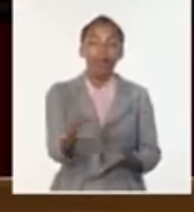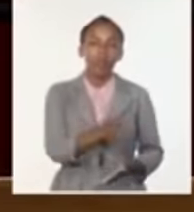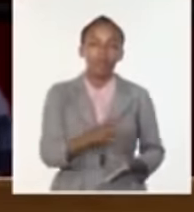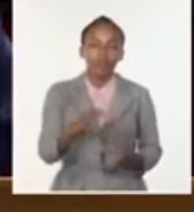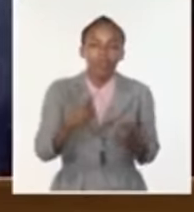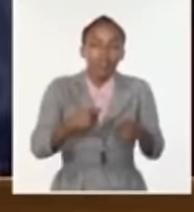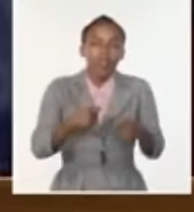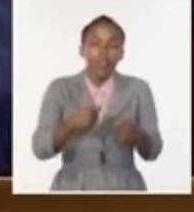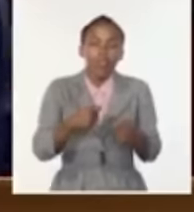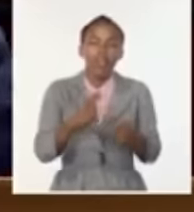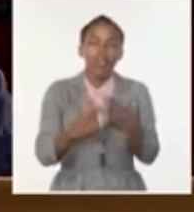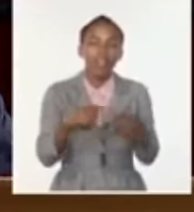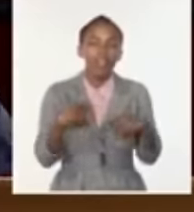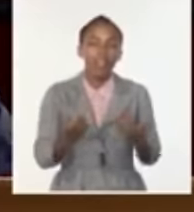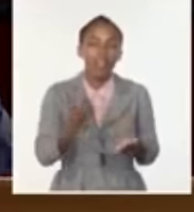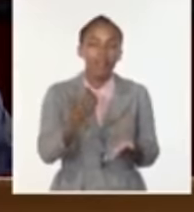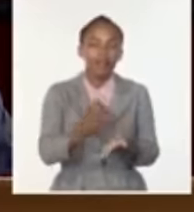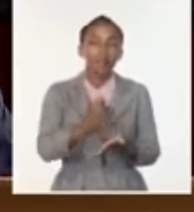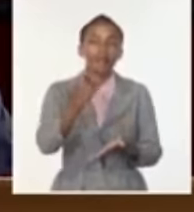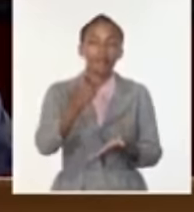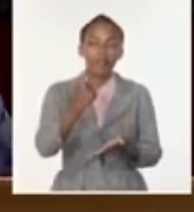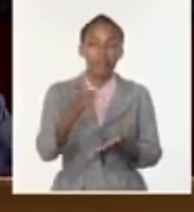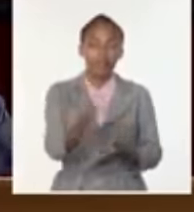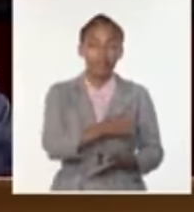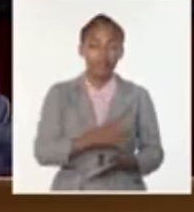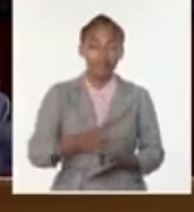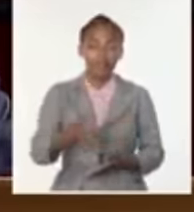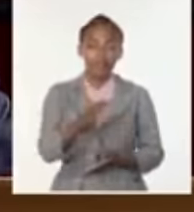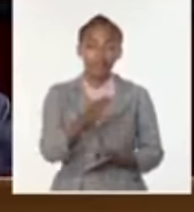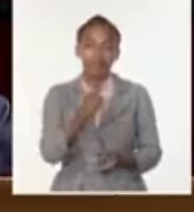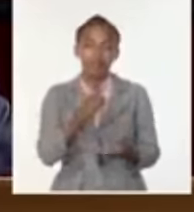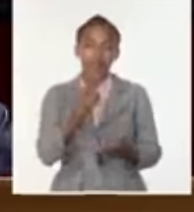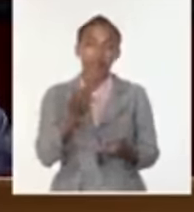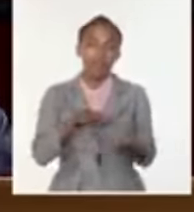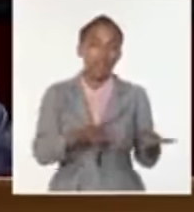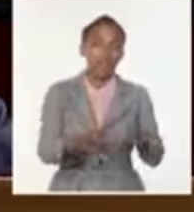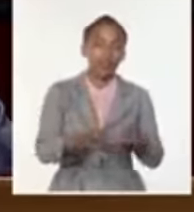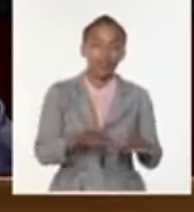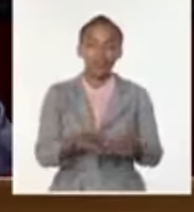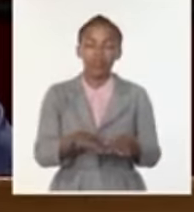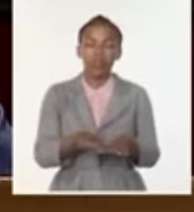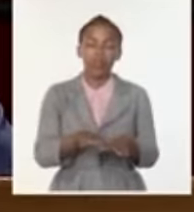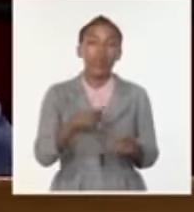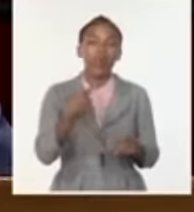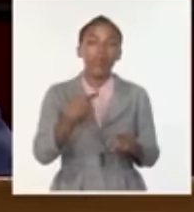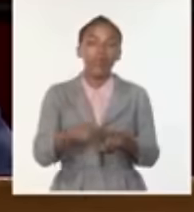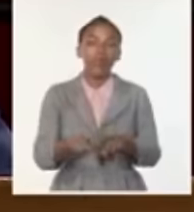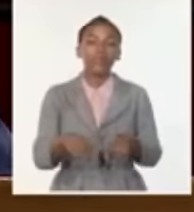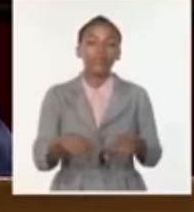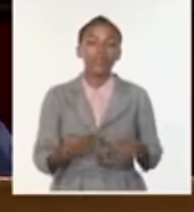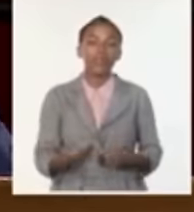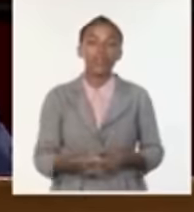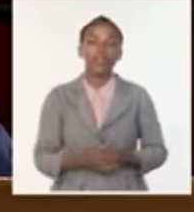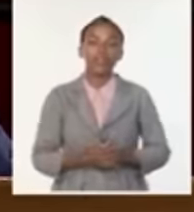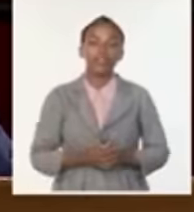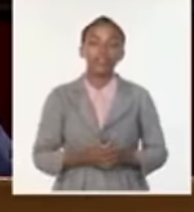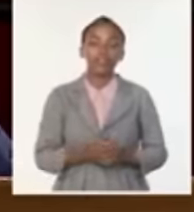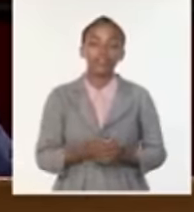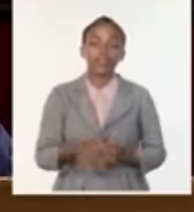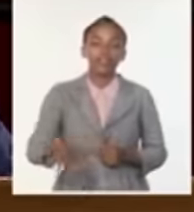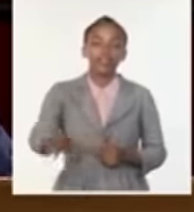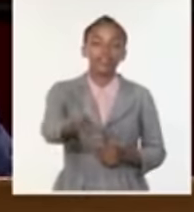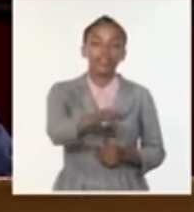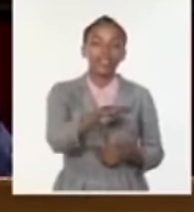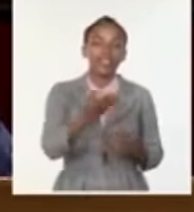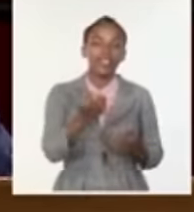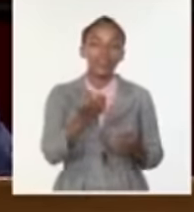lo que va a suceder en su territorio. Y lo otro es que se establece con ello un control,